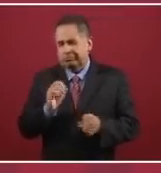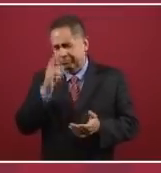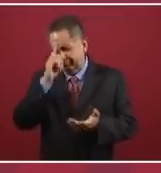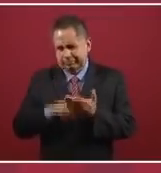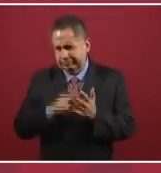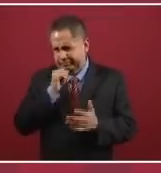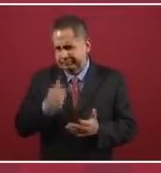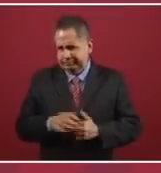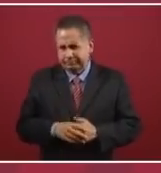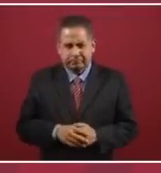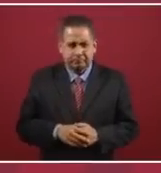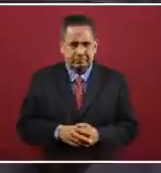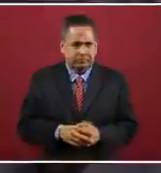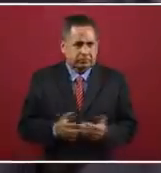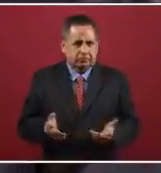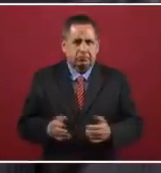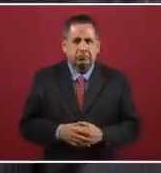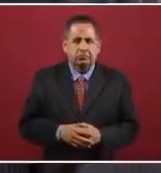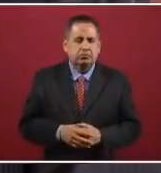No,